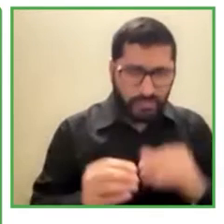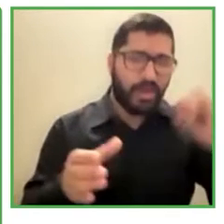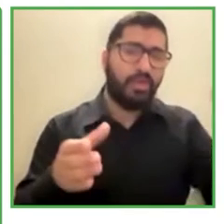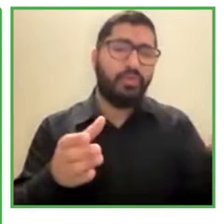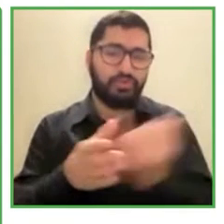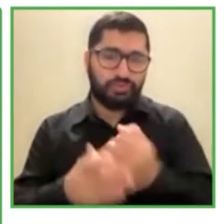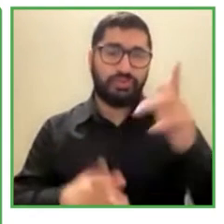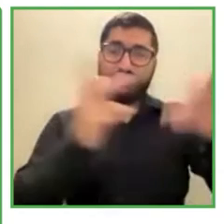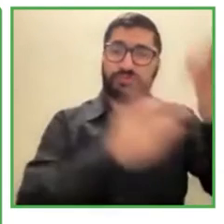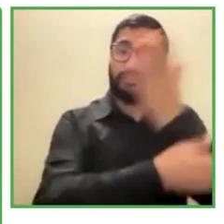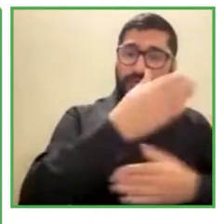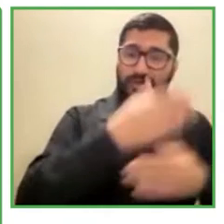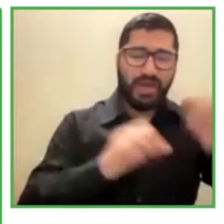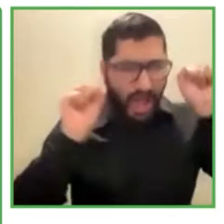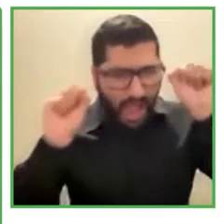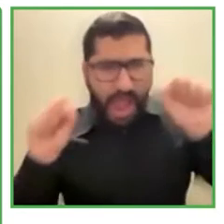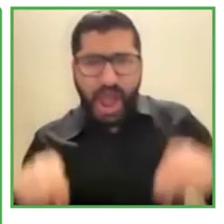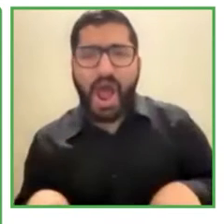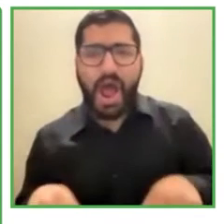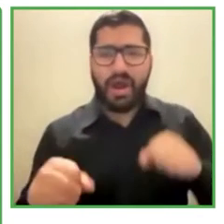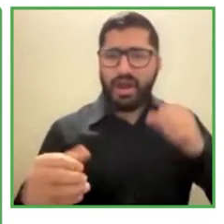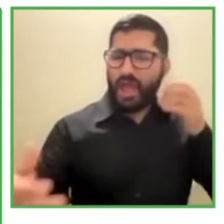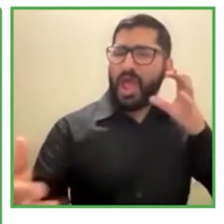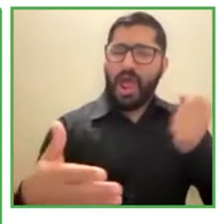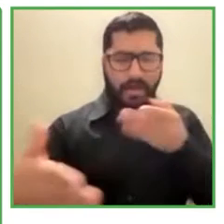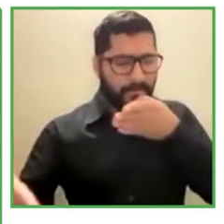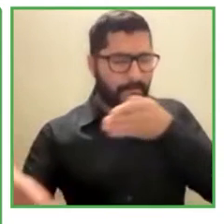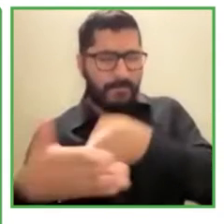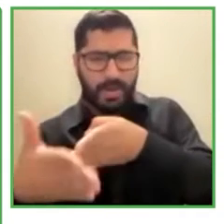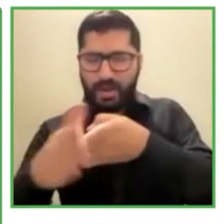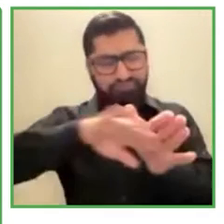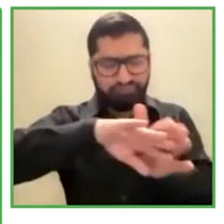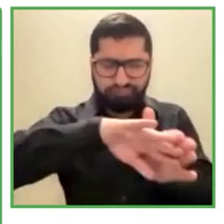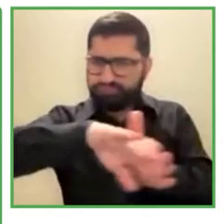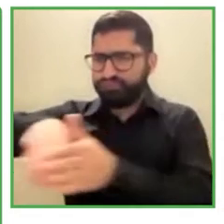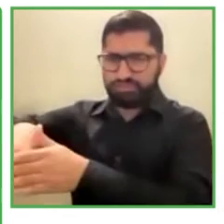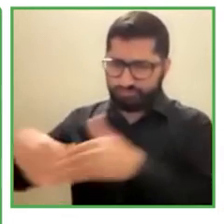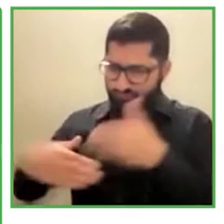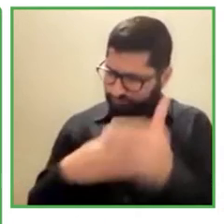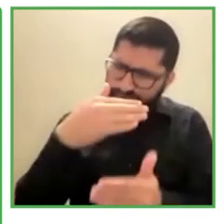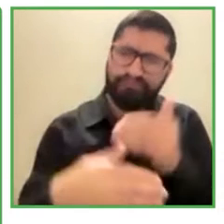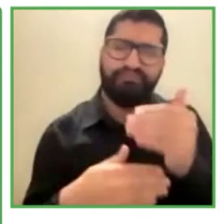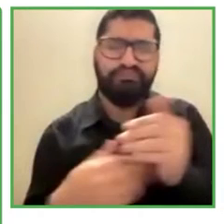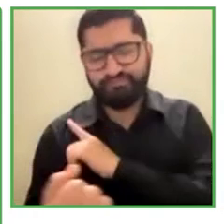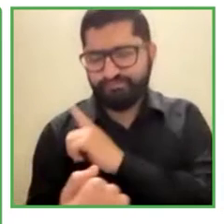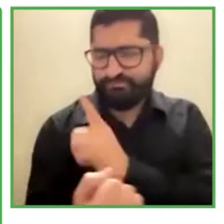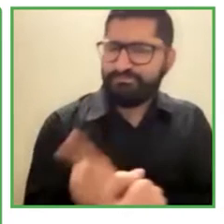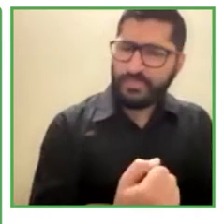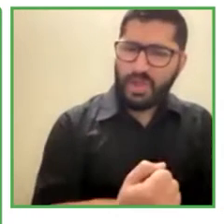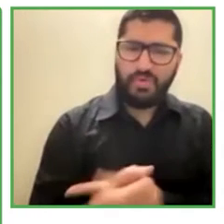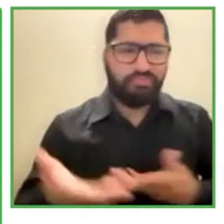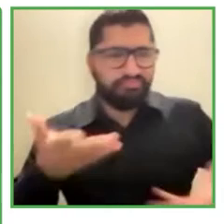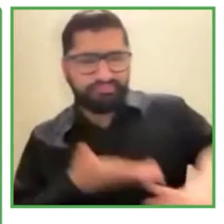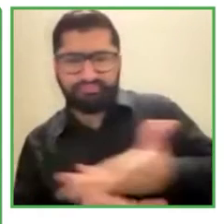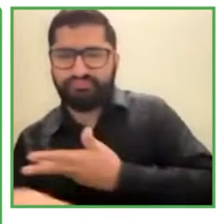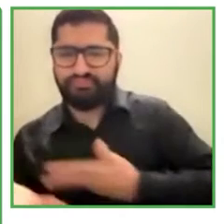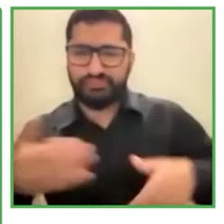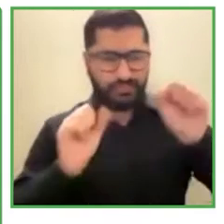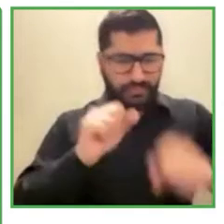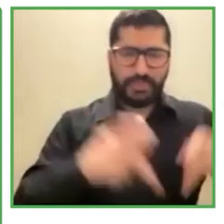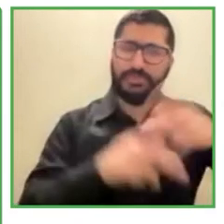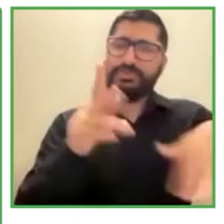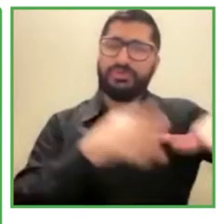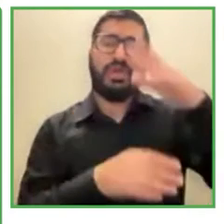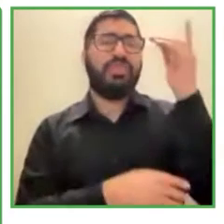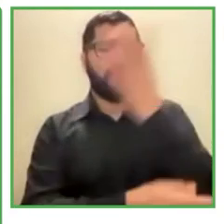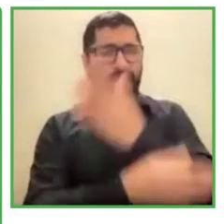las barreras para interactuar y servir a las personas con discapacidad. Por lo tanto, nuestro principal impacto, o lo que